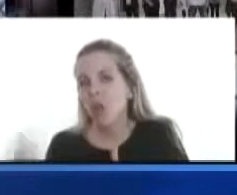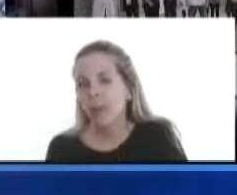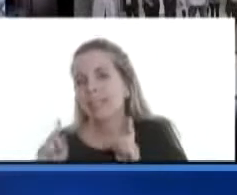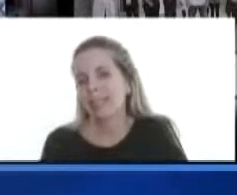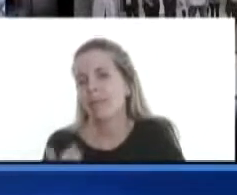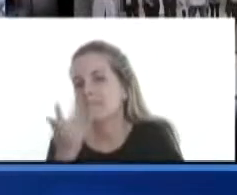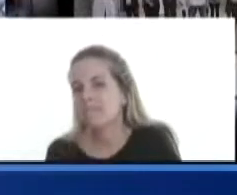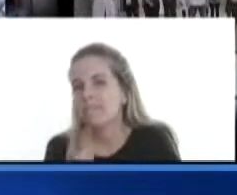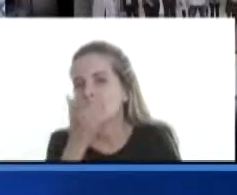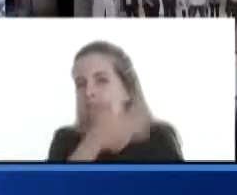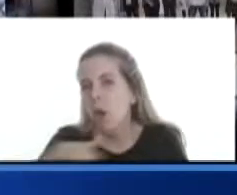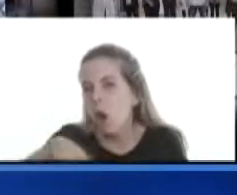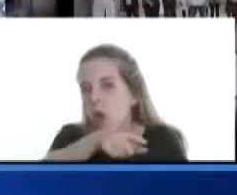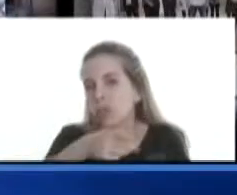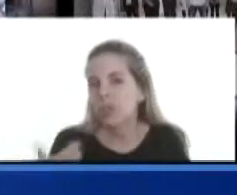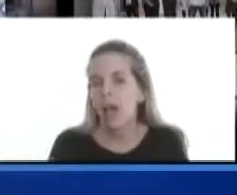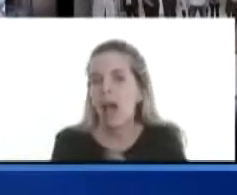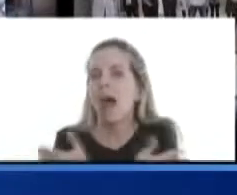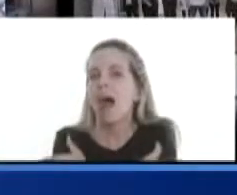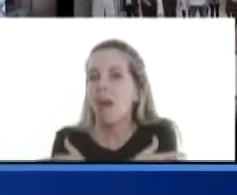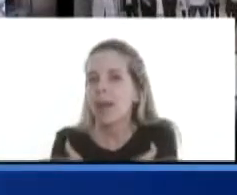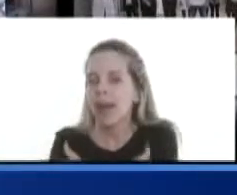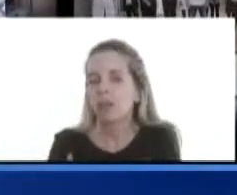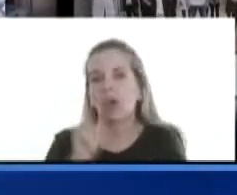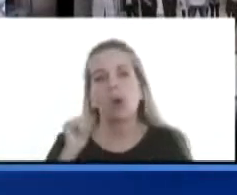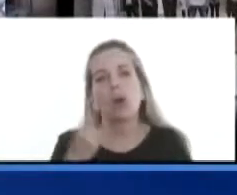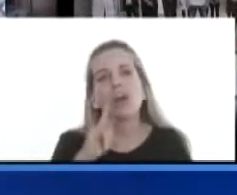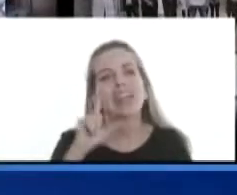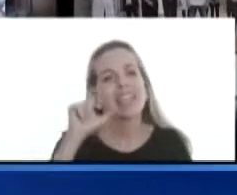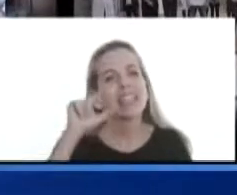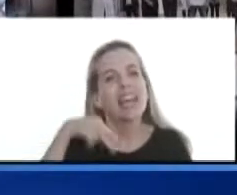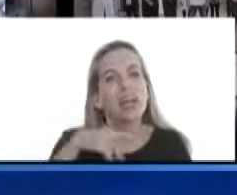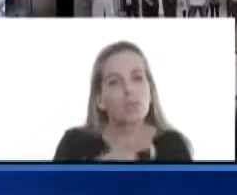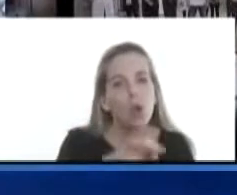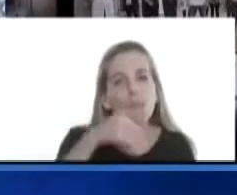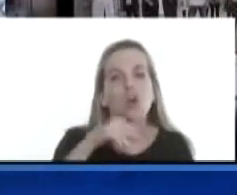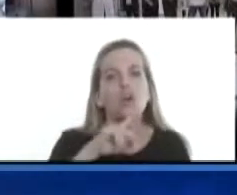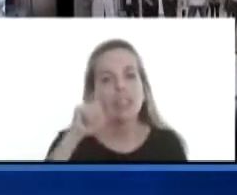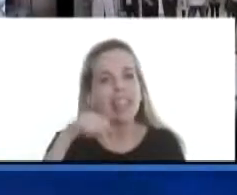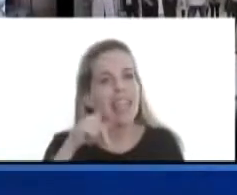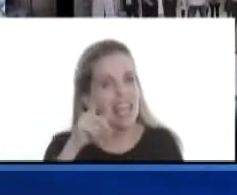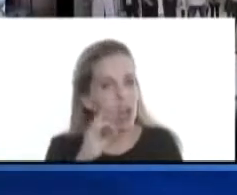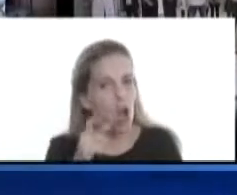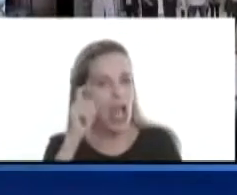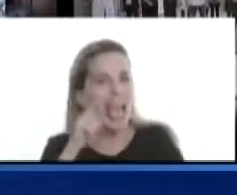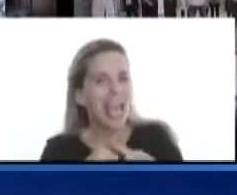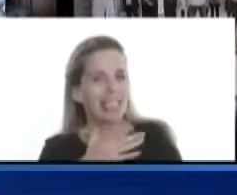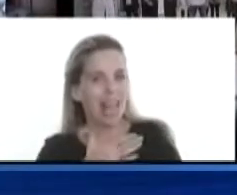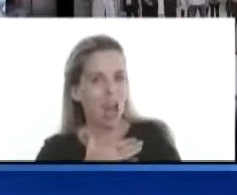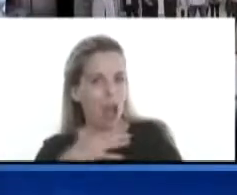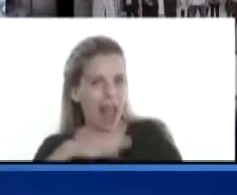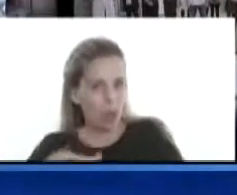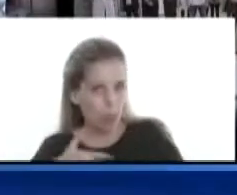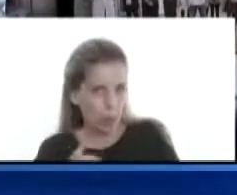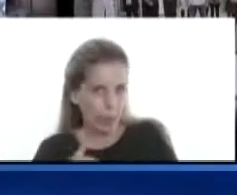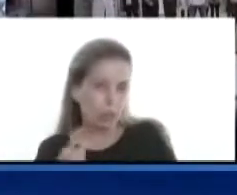Argentina. Un abrazo enorme a Guillermo Montenegro, mi exalumno y amigo,